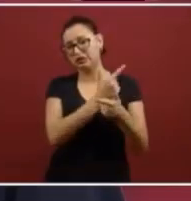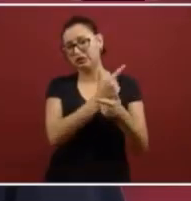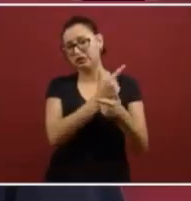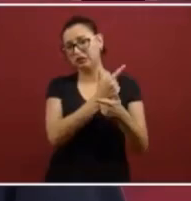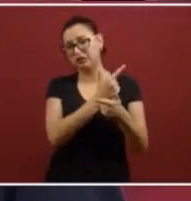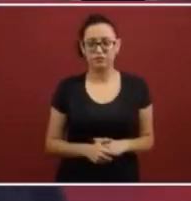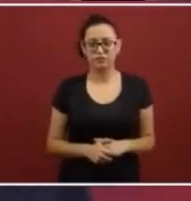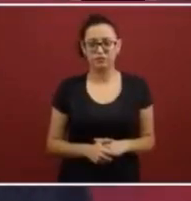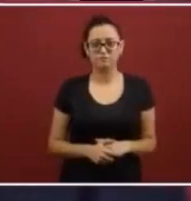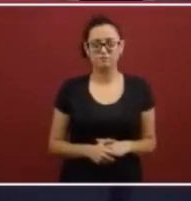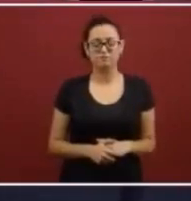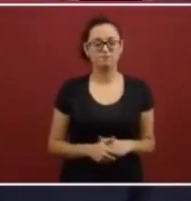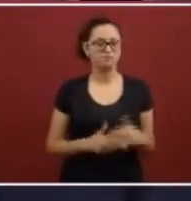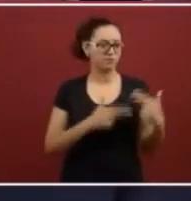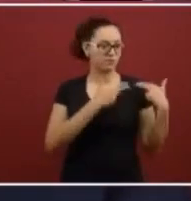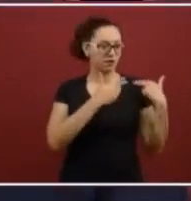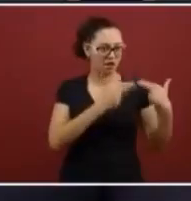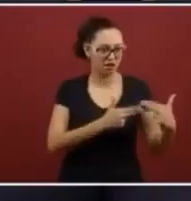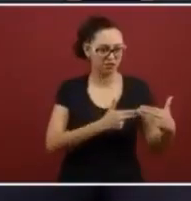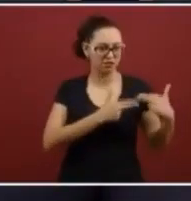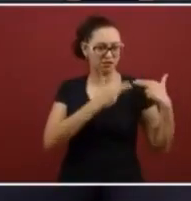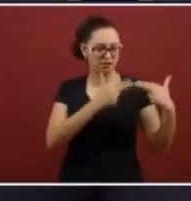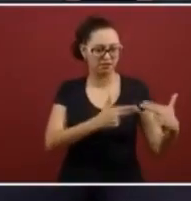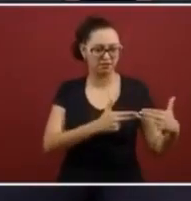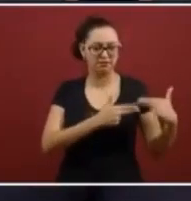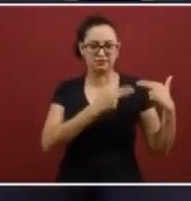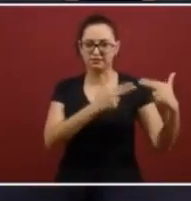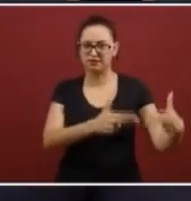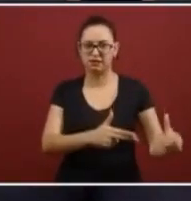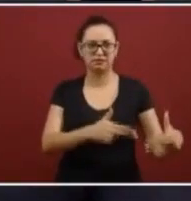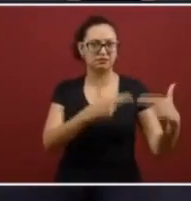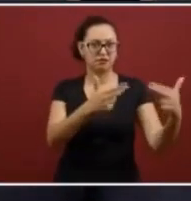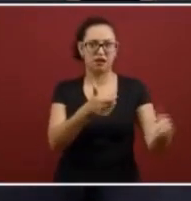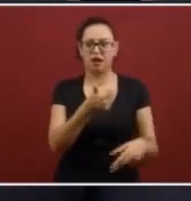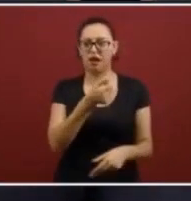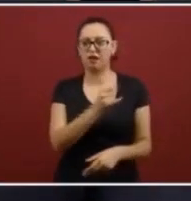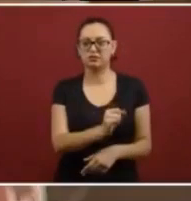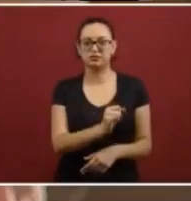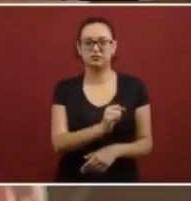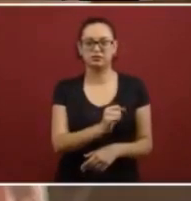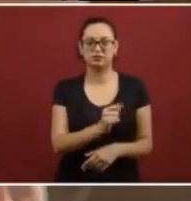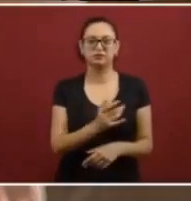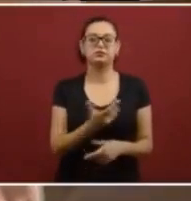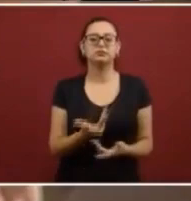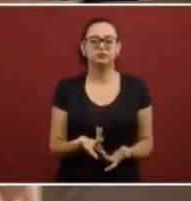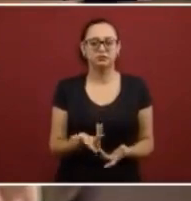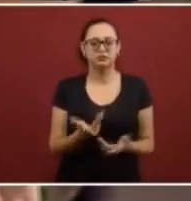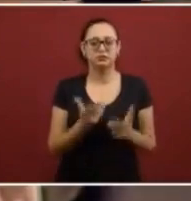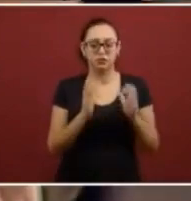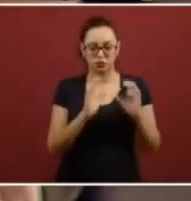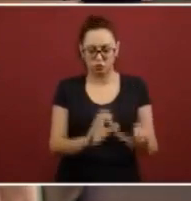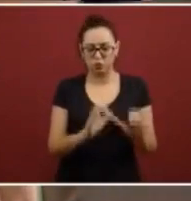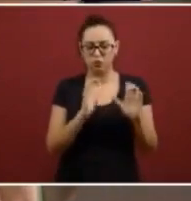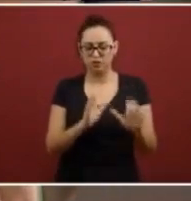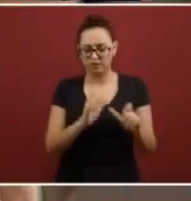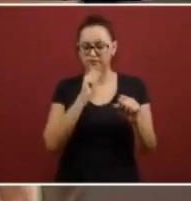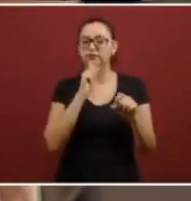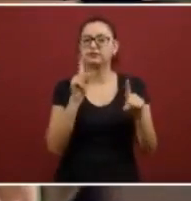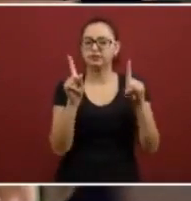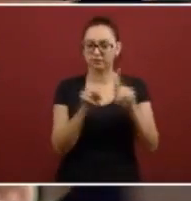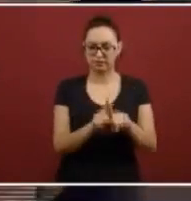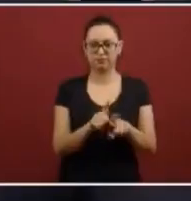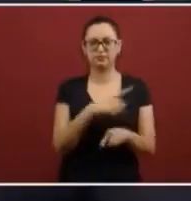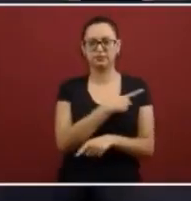Una herencia It's de like their padres a inheritance hijos. from Entonces, father to hay que cuidar son eso that también.